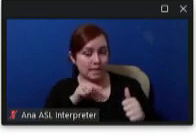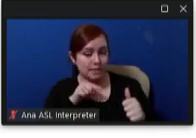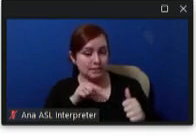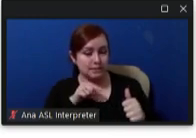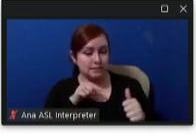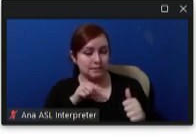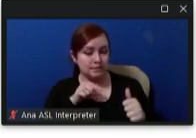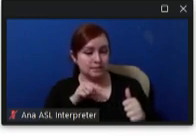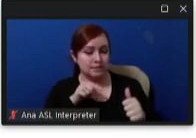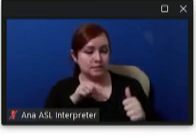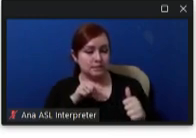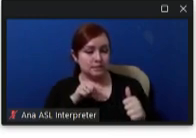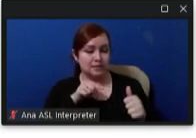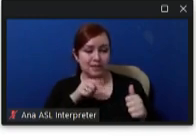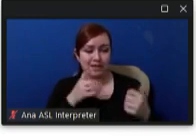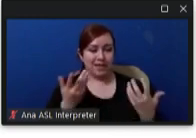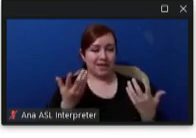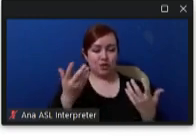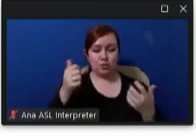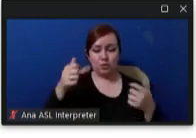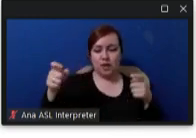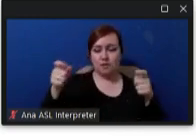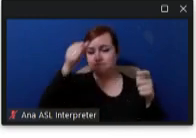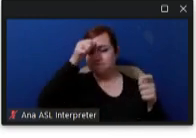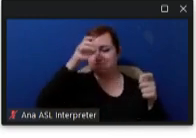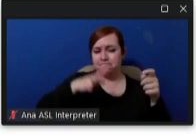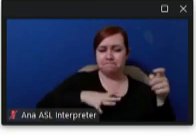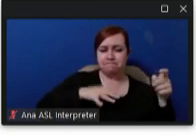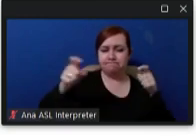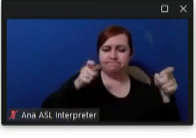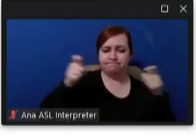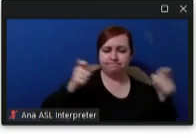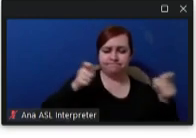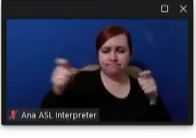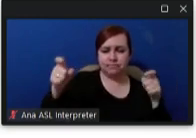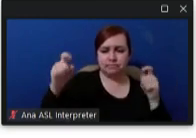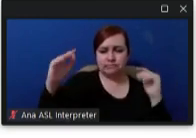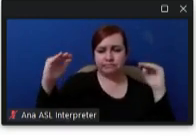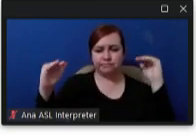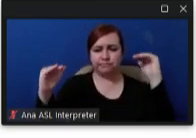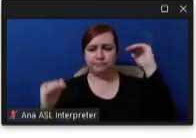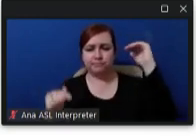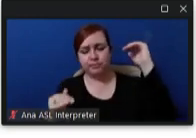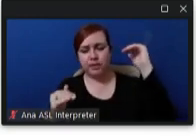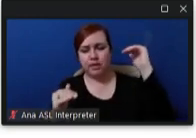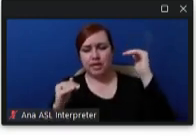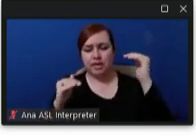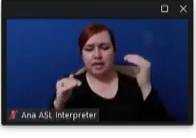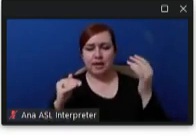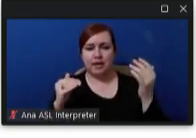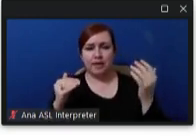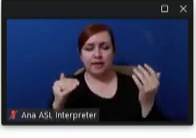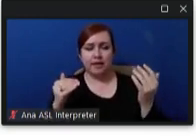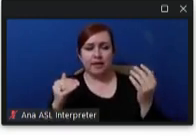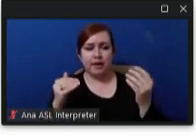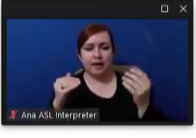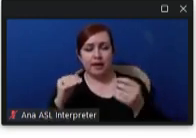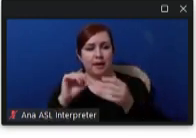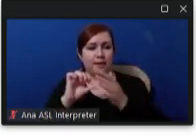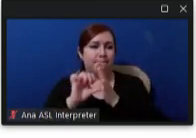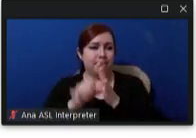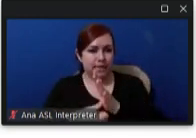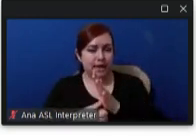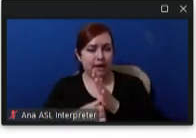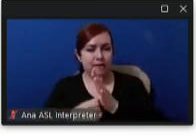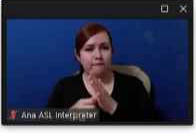sociedad patriarcal en un asunto como el sexual implica una vulnerabilidad. Dos, se trata